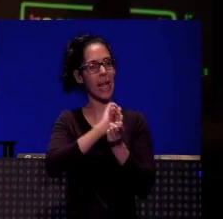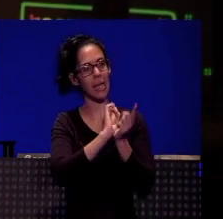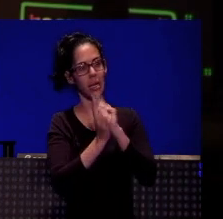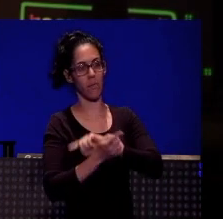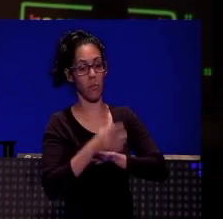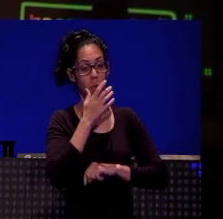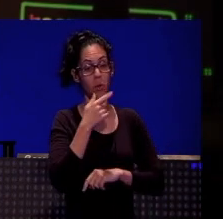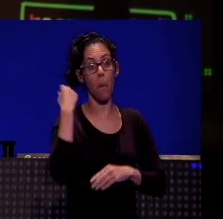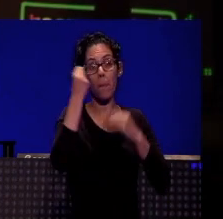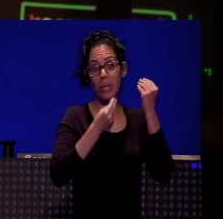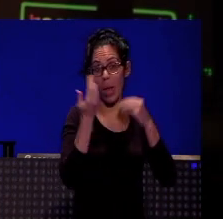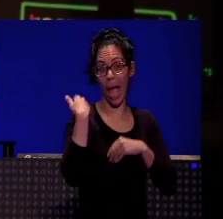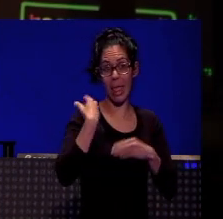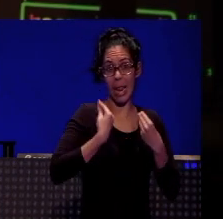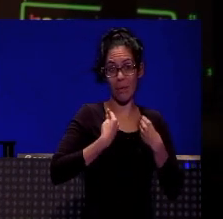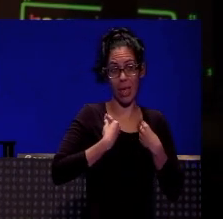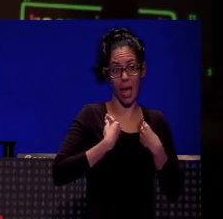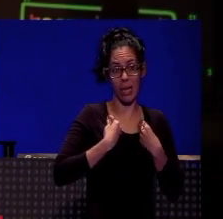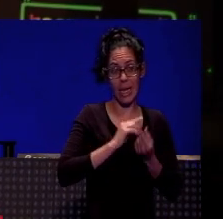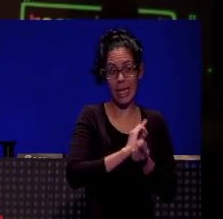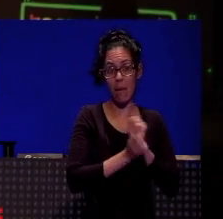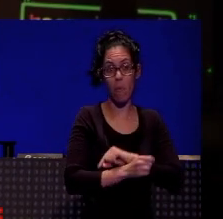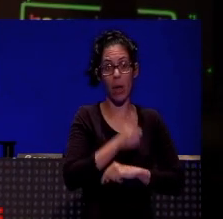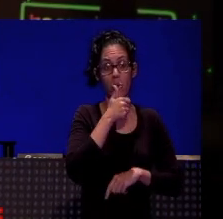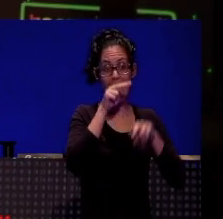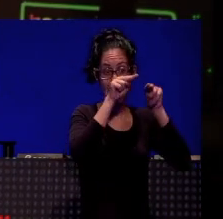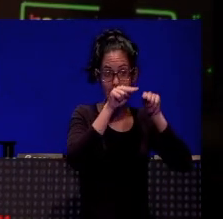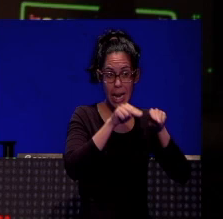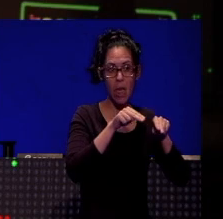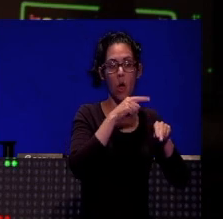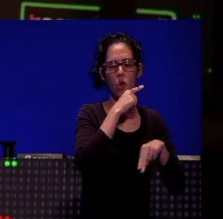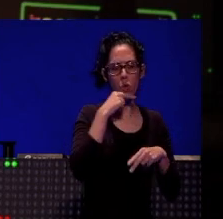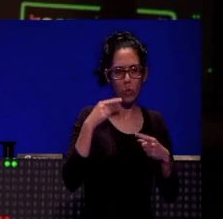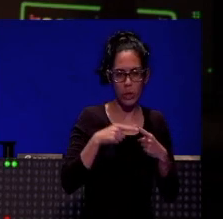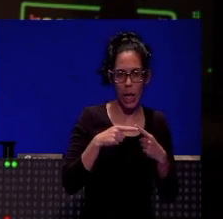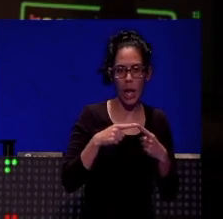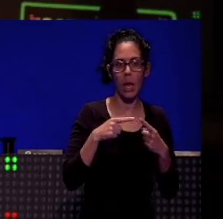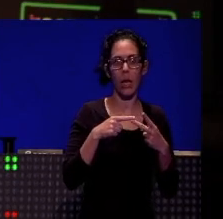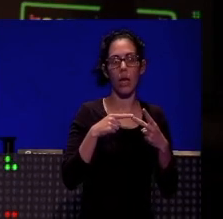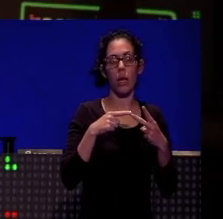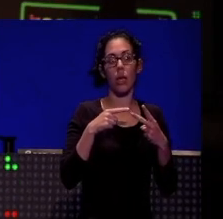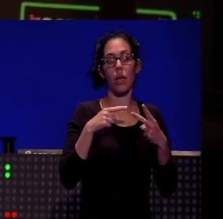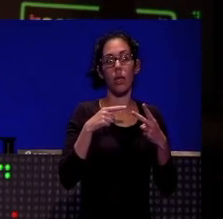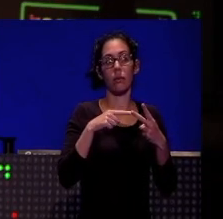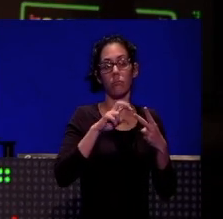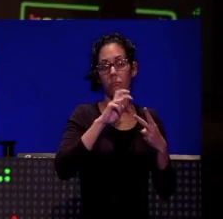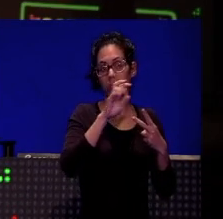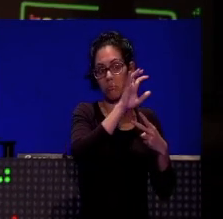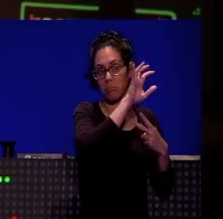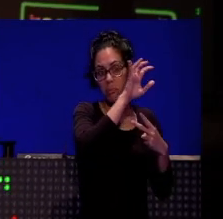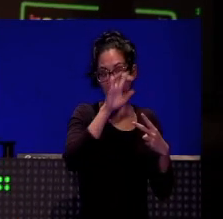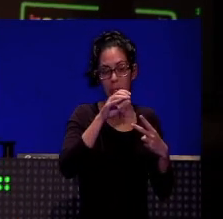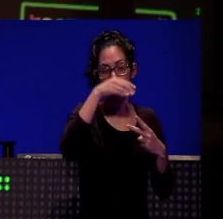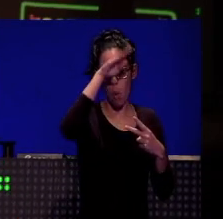muchísimo más porque el internado que además se emitió en rusia y se sigue metiendo en que en